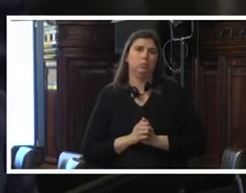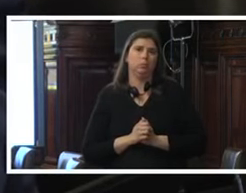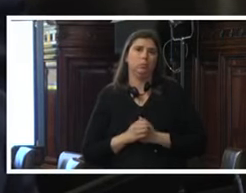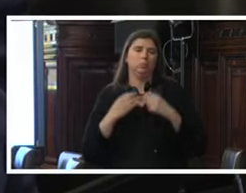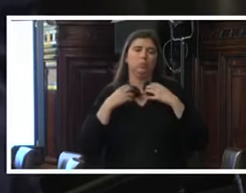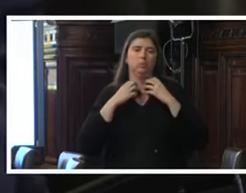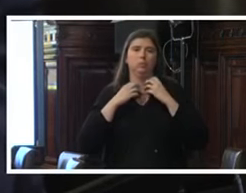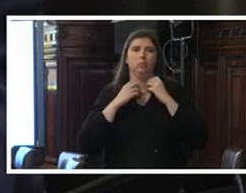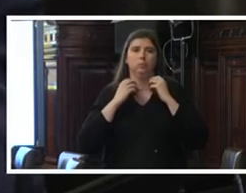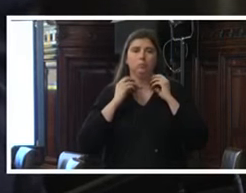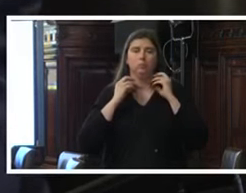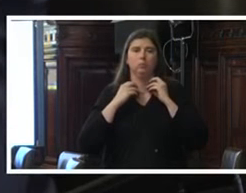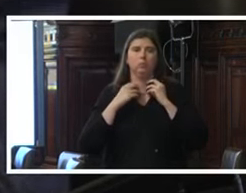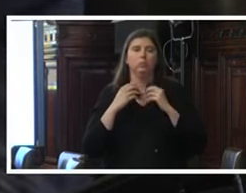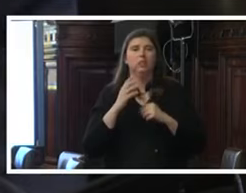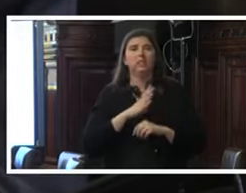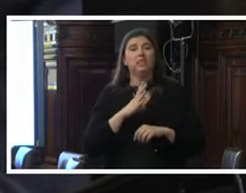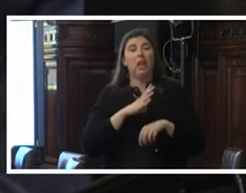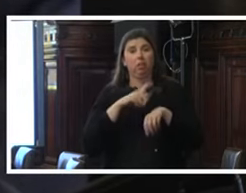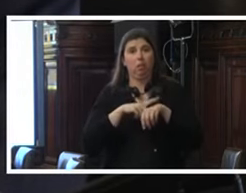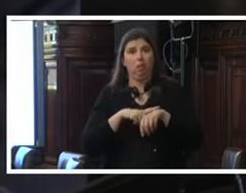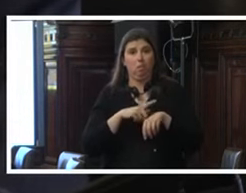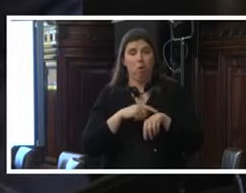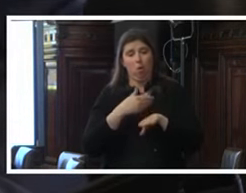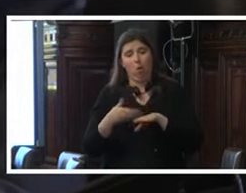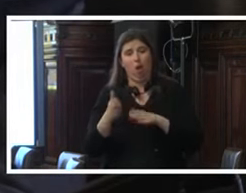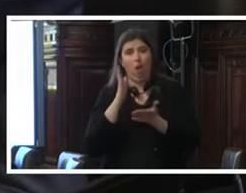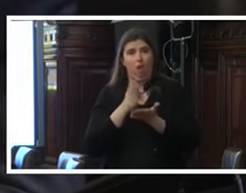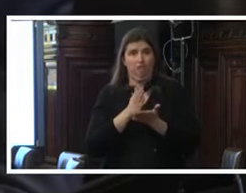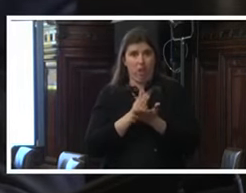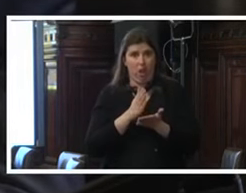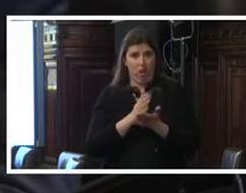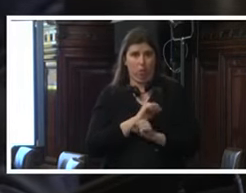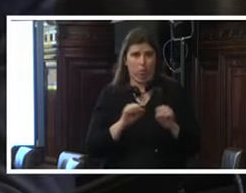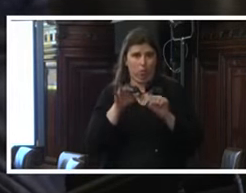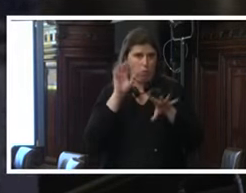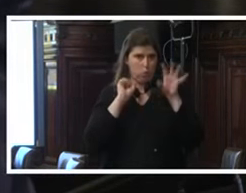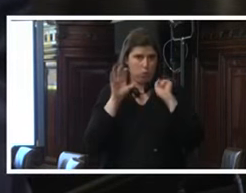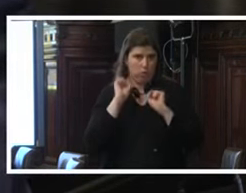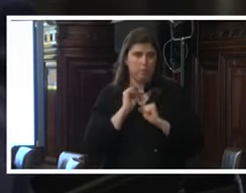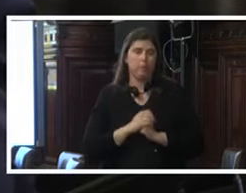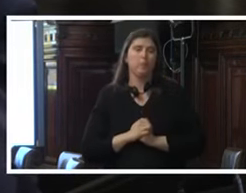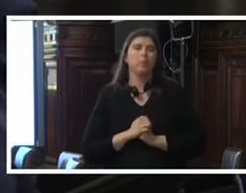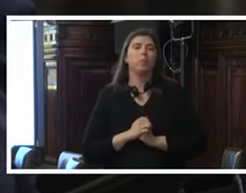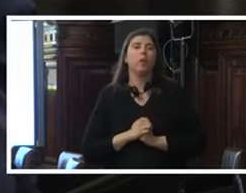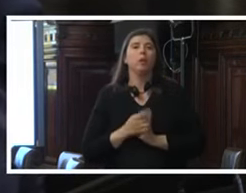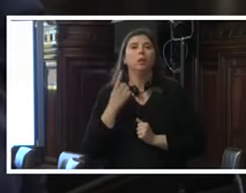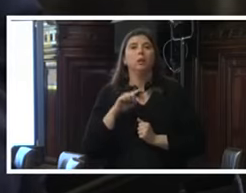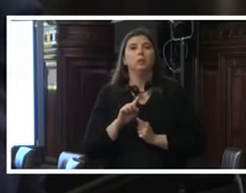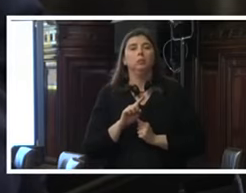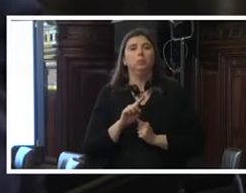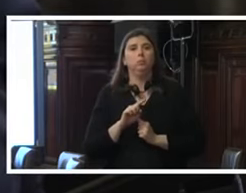y de repente tenemos tiempo al final escuchamos bueno entonces le devolvemos la